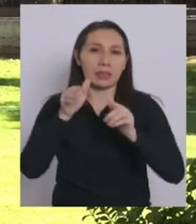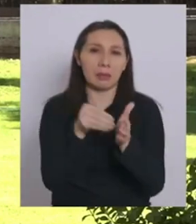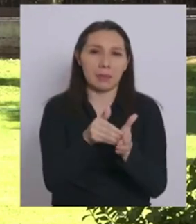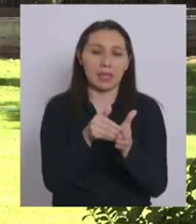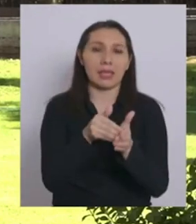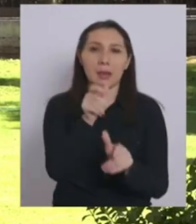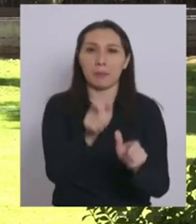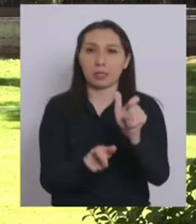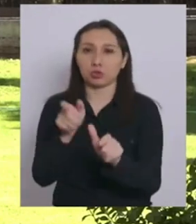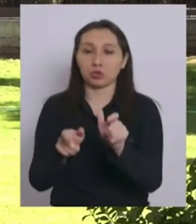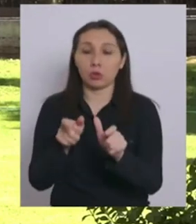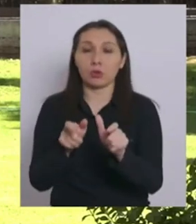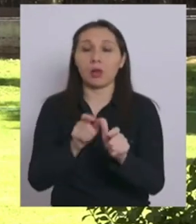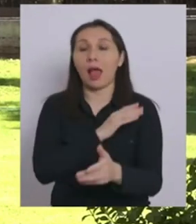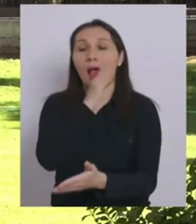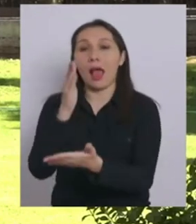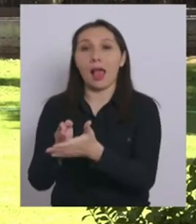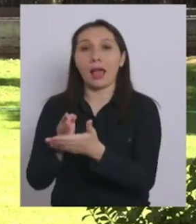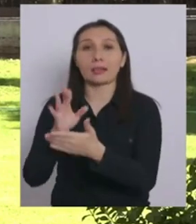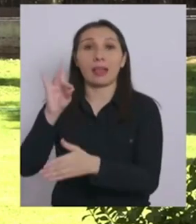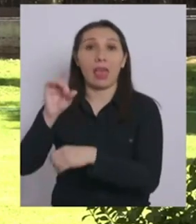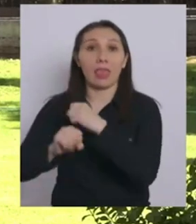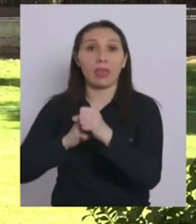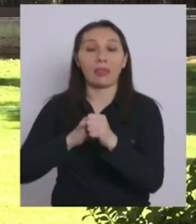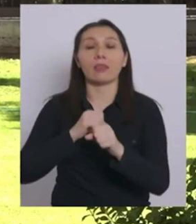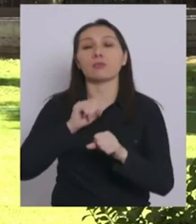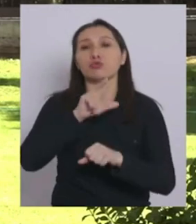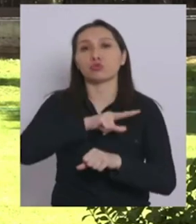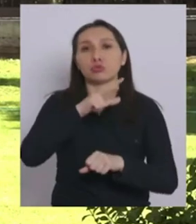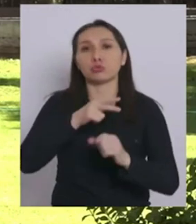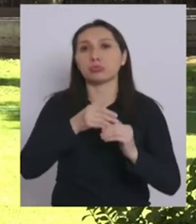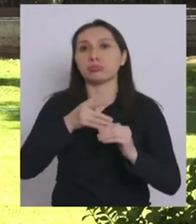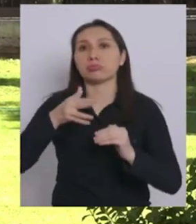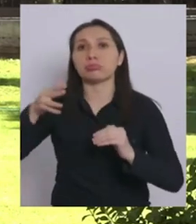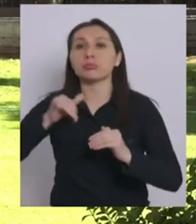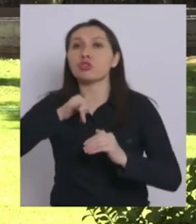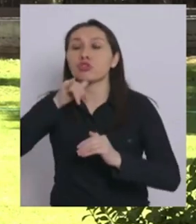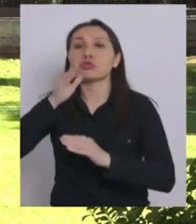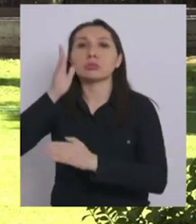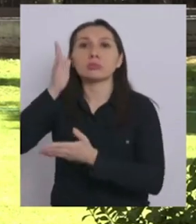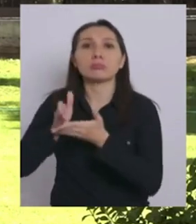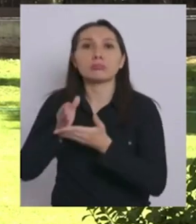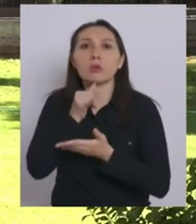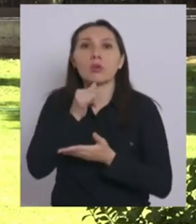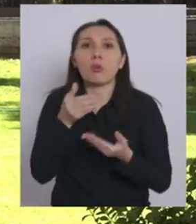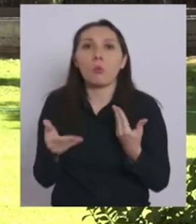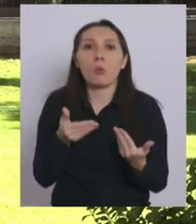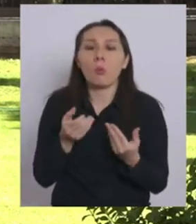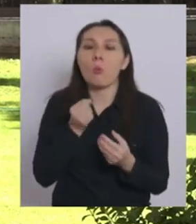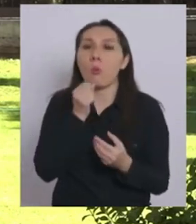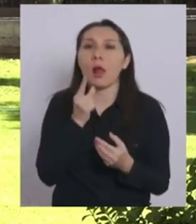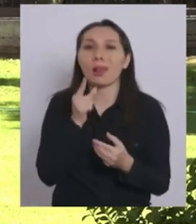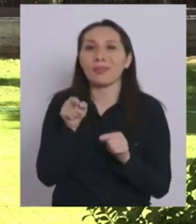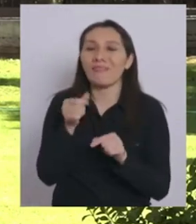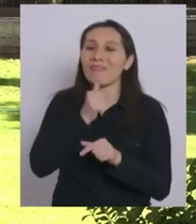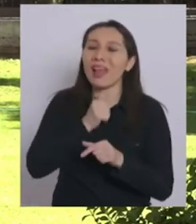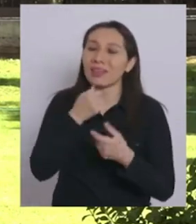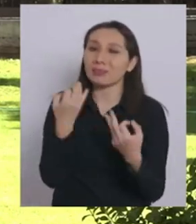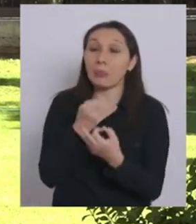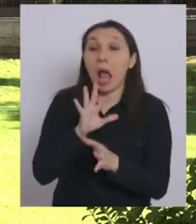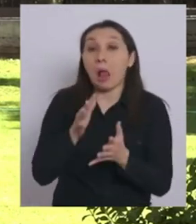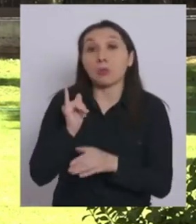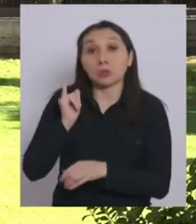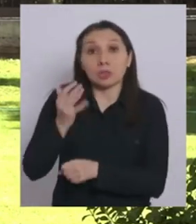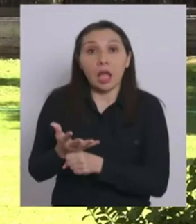personas hasta de 18 años en adelante pero no dice el límite y no hacen la especificación de detalle quizás existe